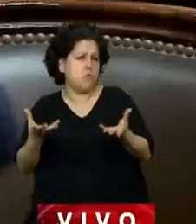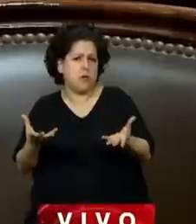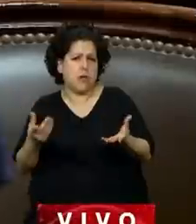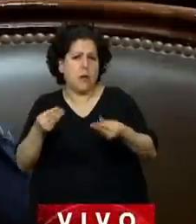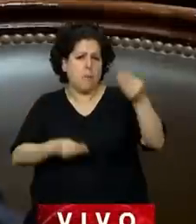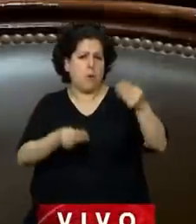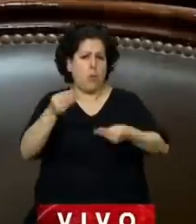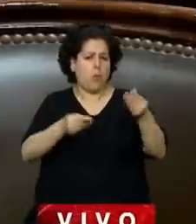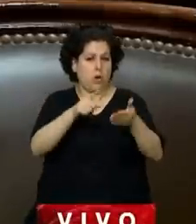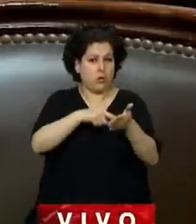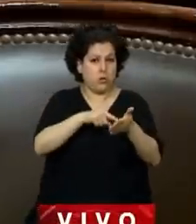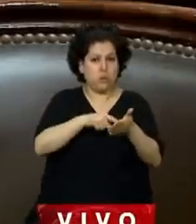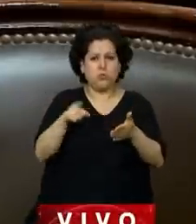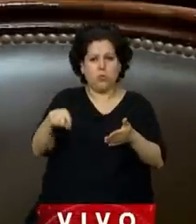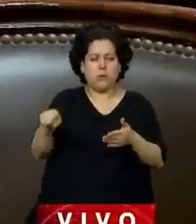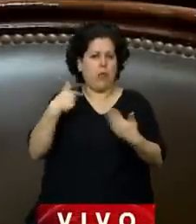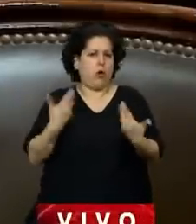que no les convence a ustedes,